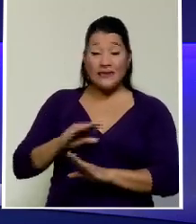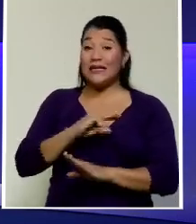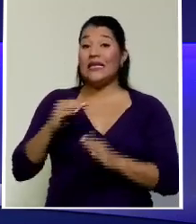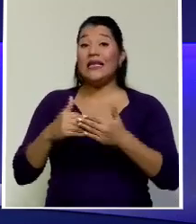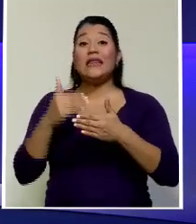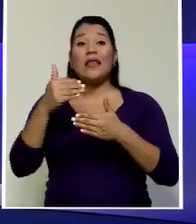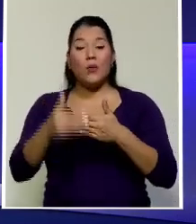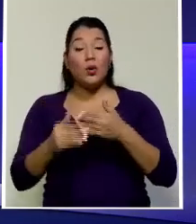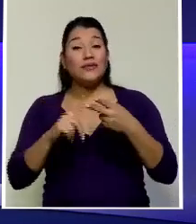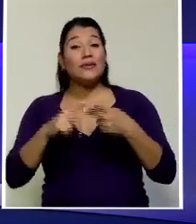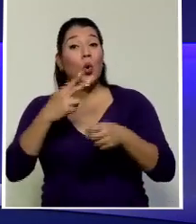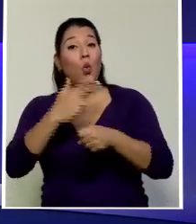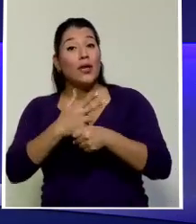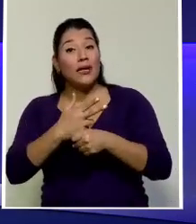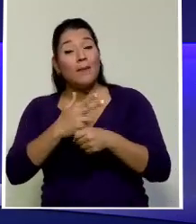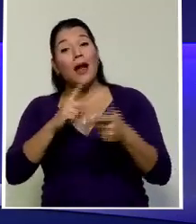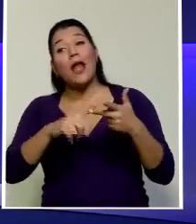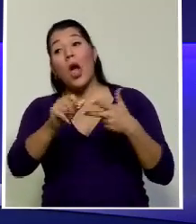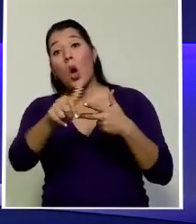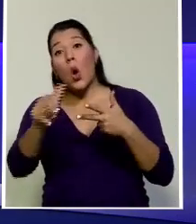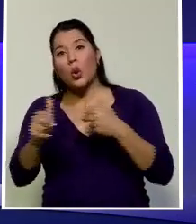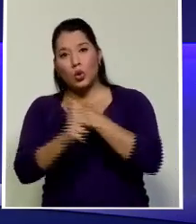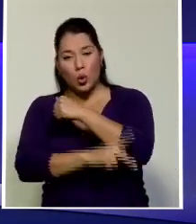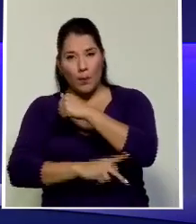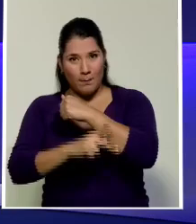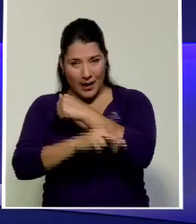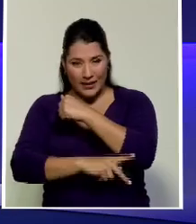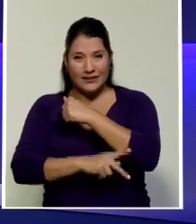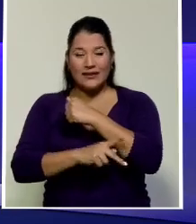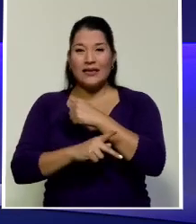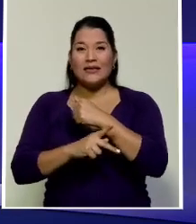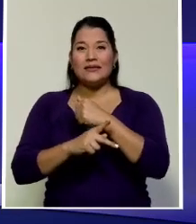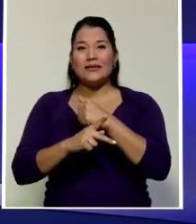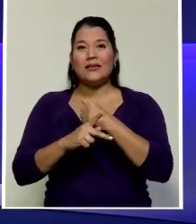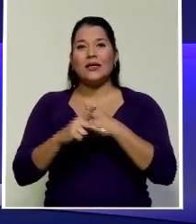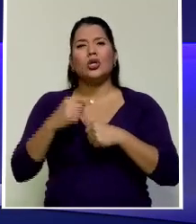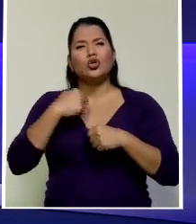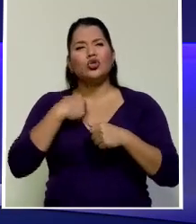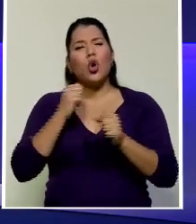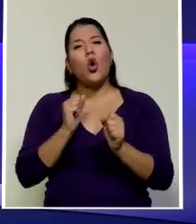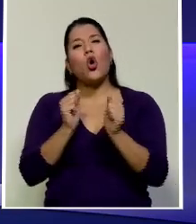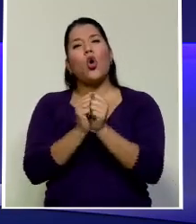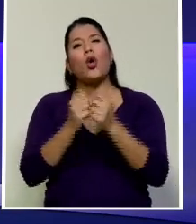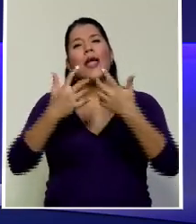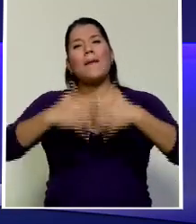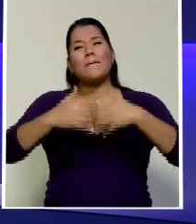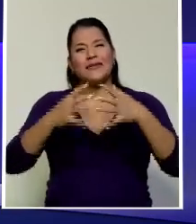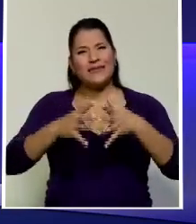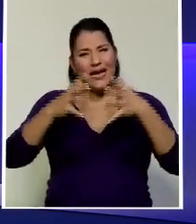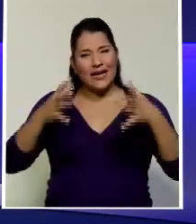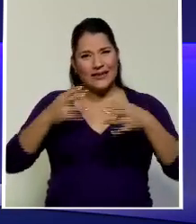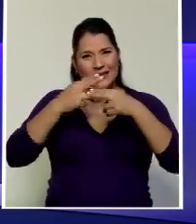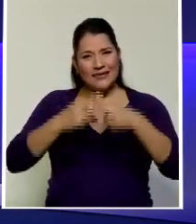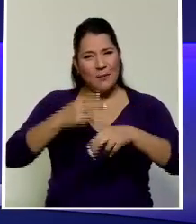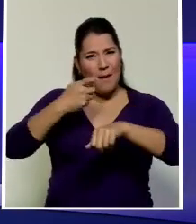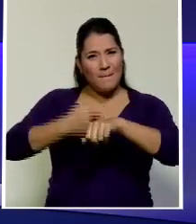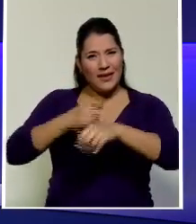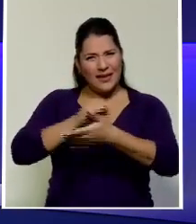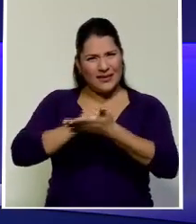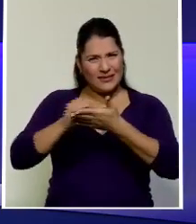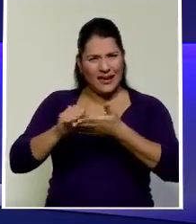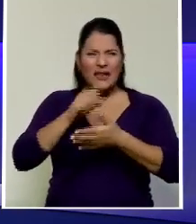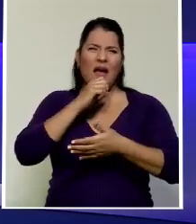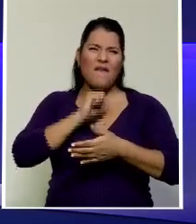luego para Guatemala y los otros países, excluyendo a El Salvador, con Piedra Santa, que es una editorial muy grande, así muy vieja,